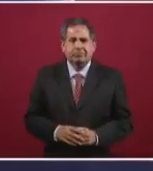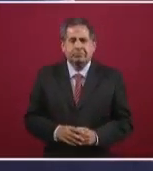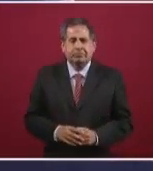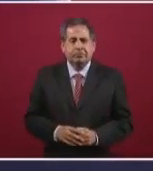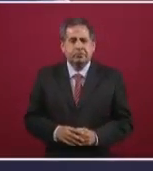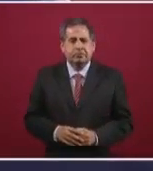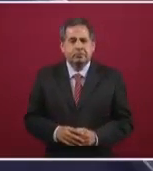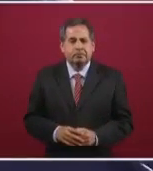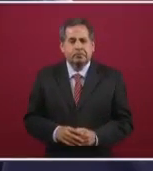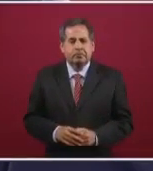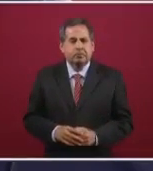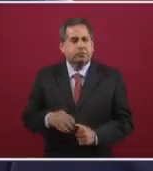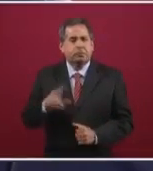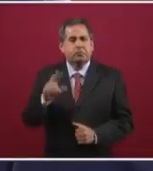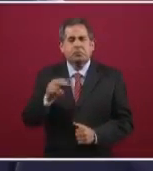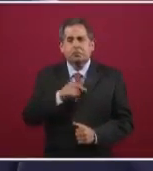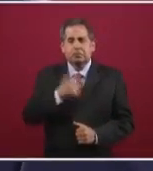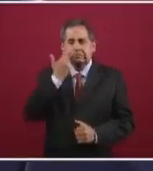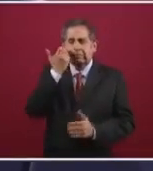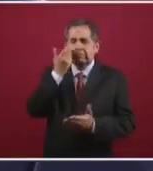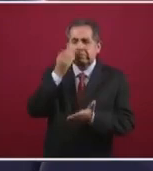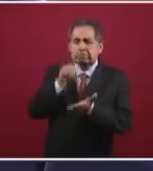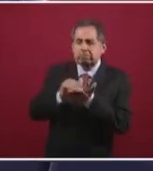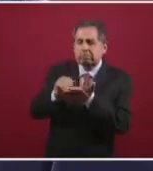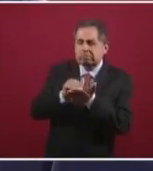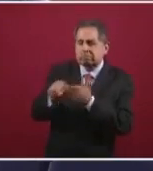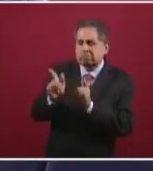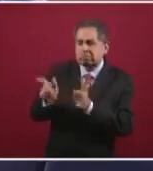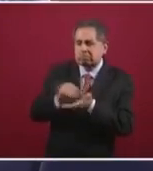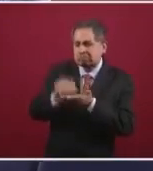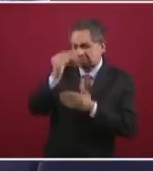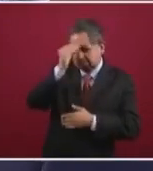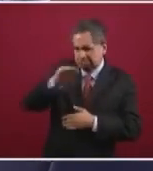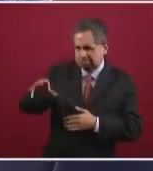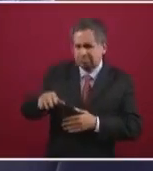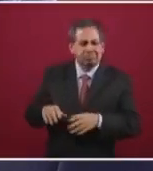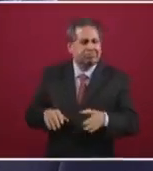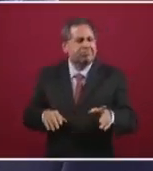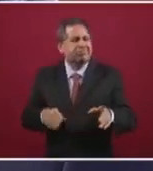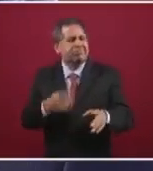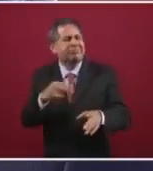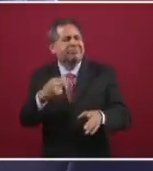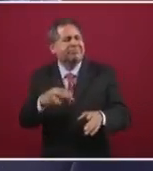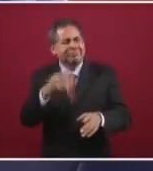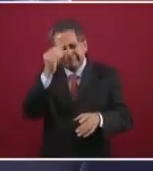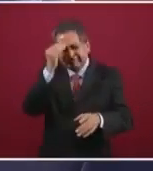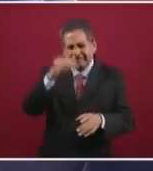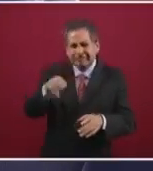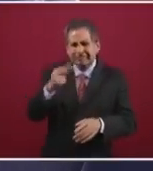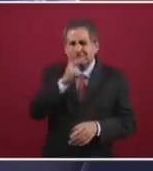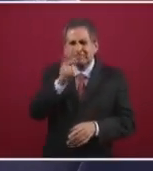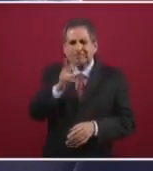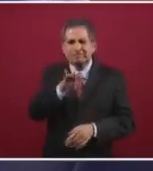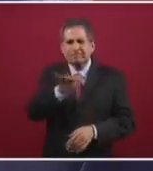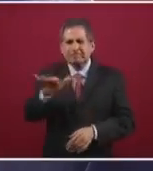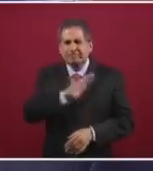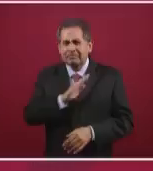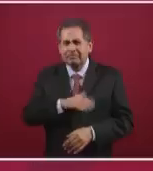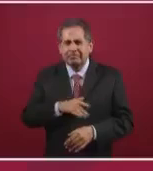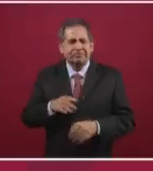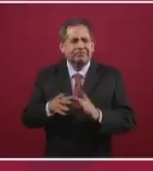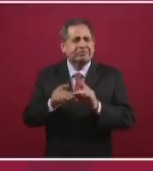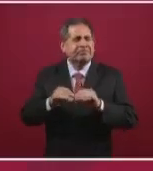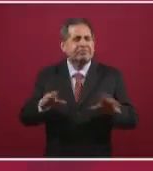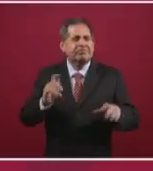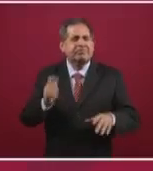no la calumnia. ¿Cómo es que se llama ahora la calumnia? Lo que sale en las